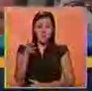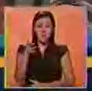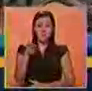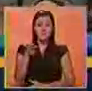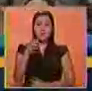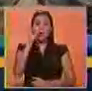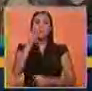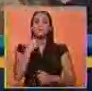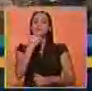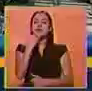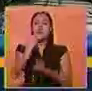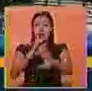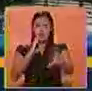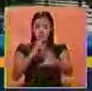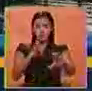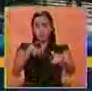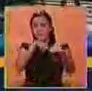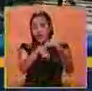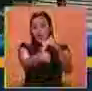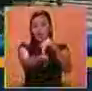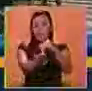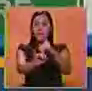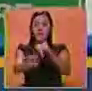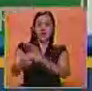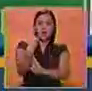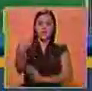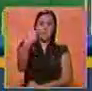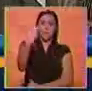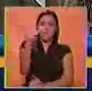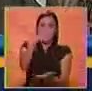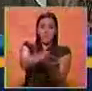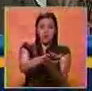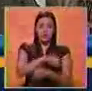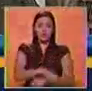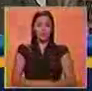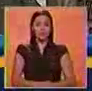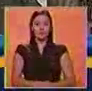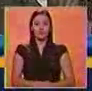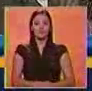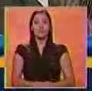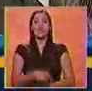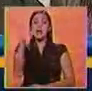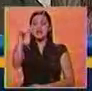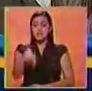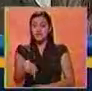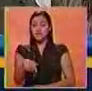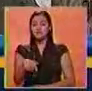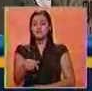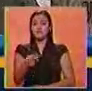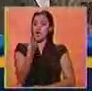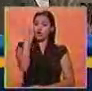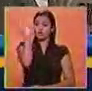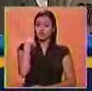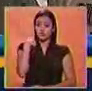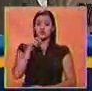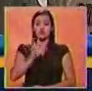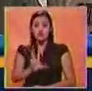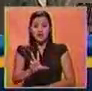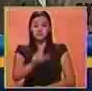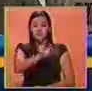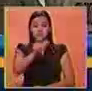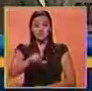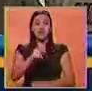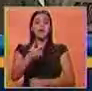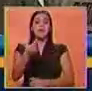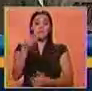guardaba la camioneta en el sector Casablanca, en el oeste de la ciudad. Y aquí en la cordillera de Gramovén tenemos ya desde ayer 3 compañeros